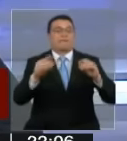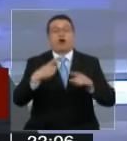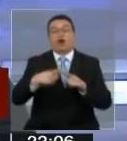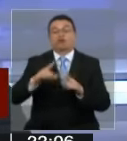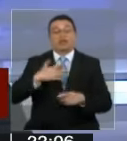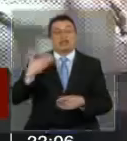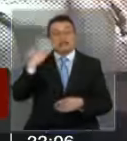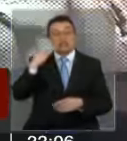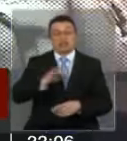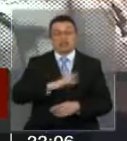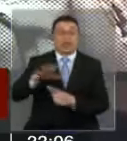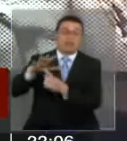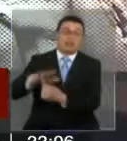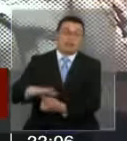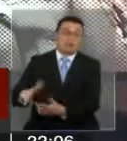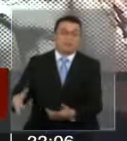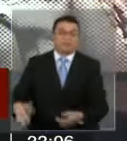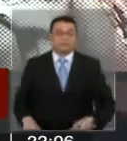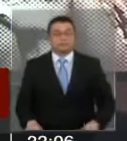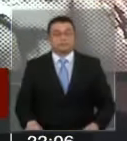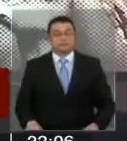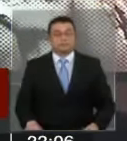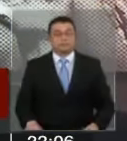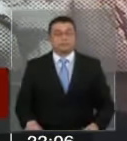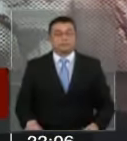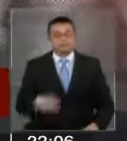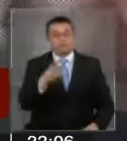Chile? Gracias, Hernán. Mónica, tu minuto de confianza.